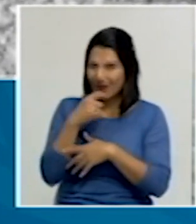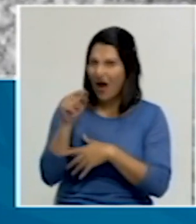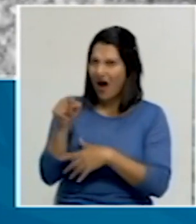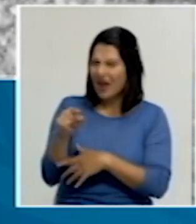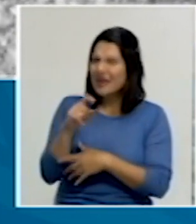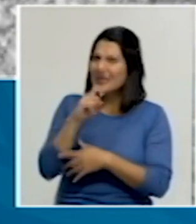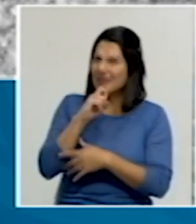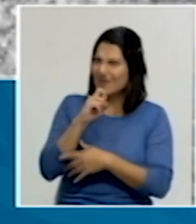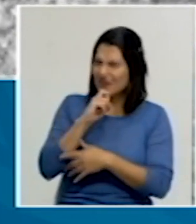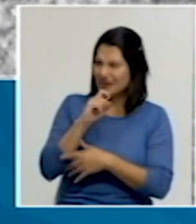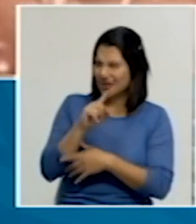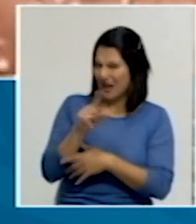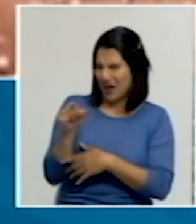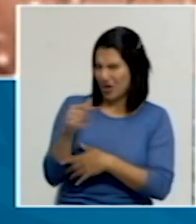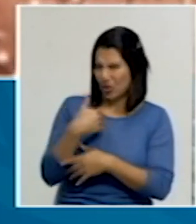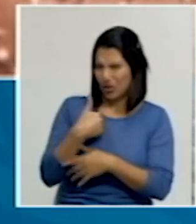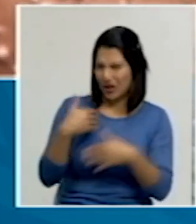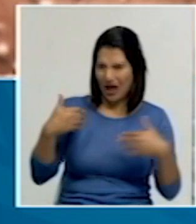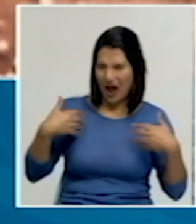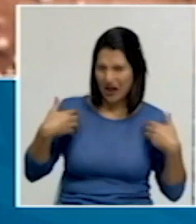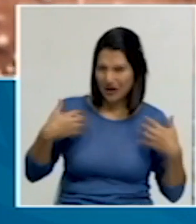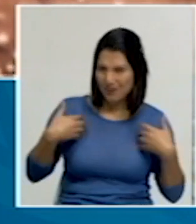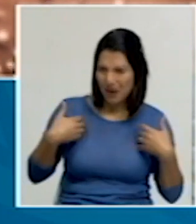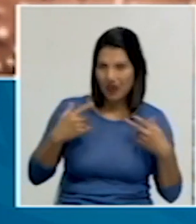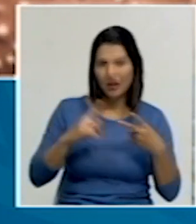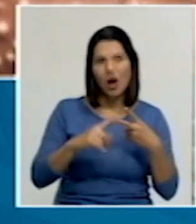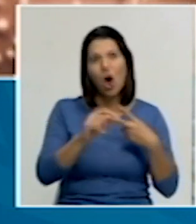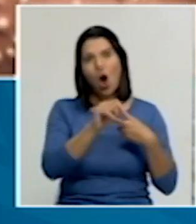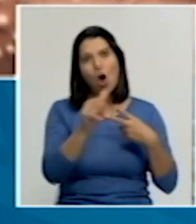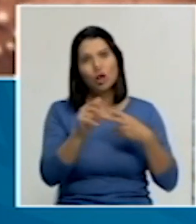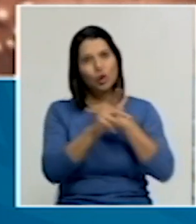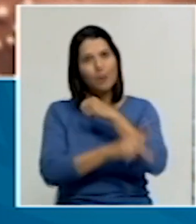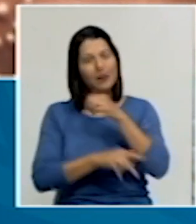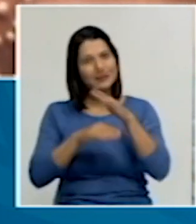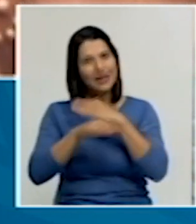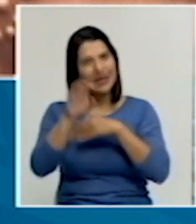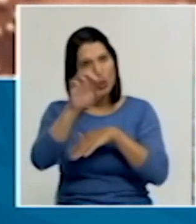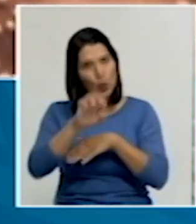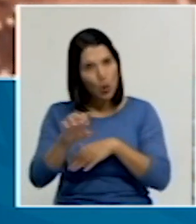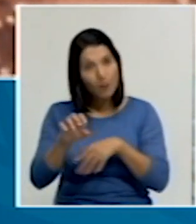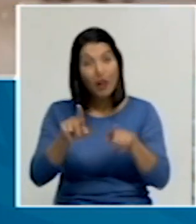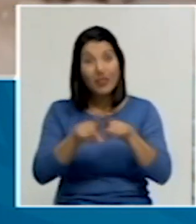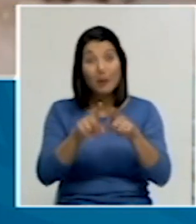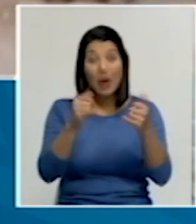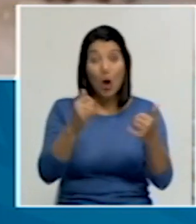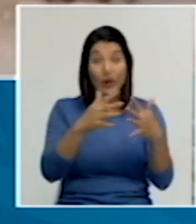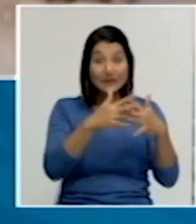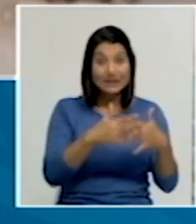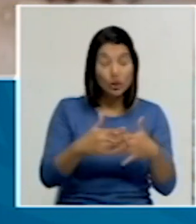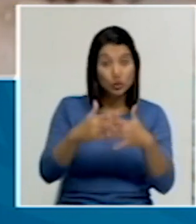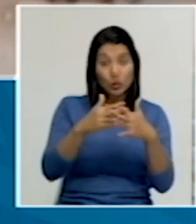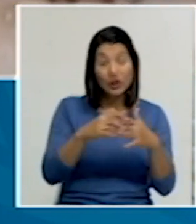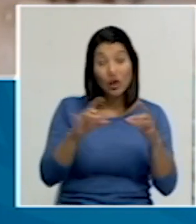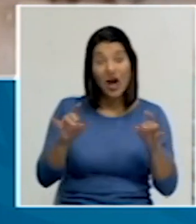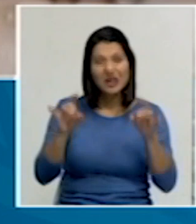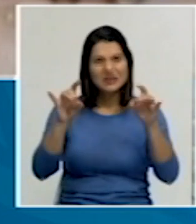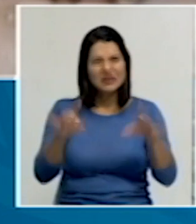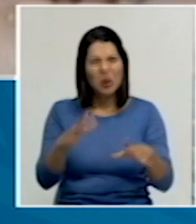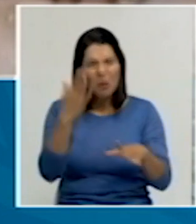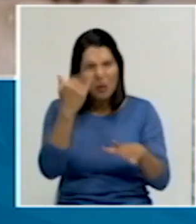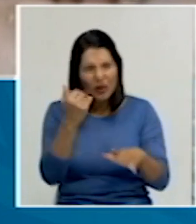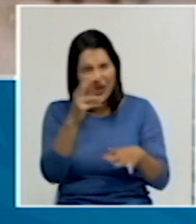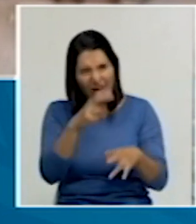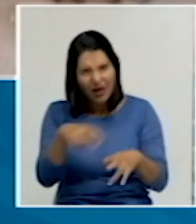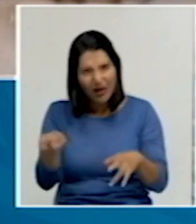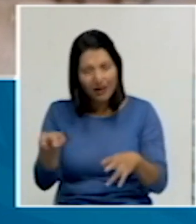hay simios, y en otros países de Europa, en Estados Unidos y en Australia?